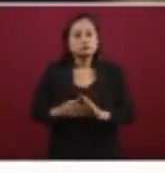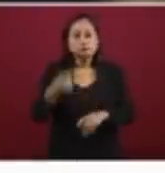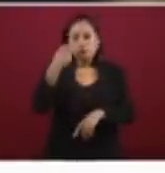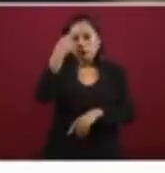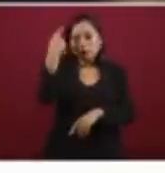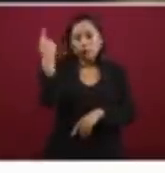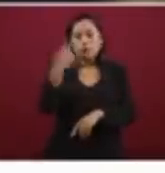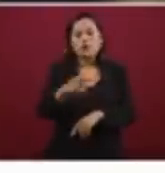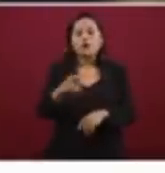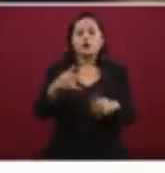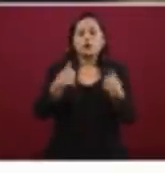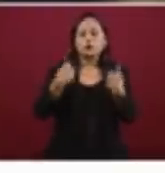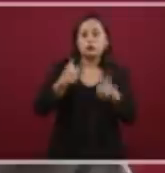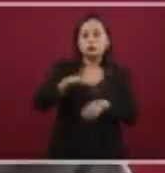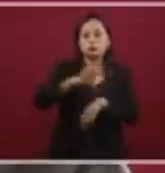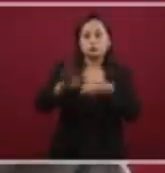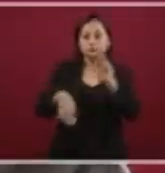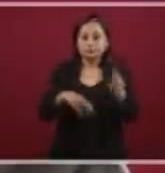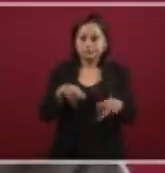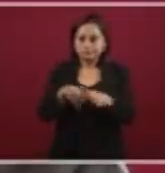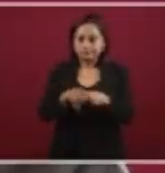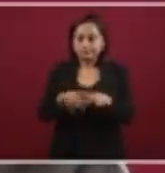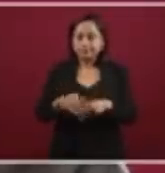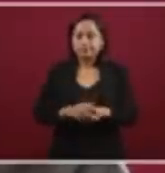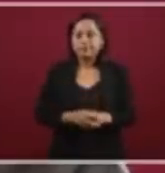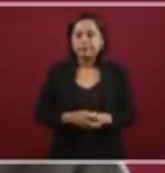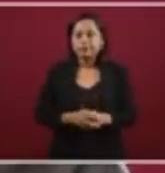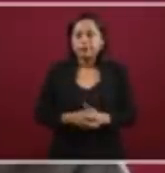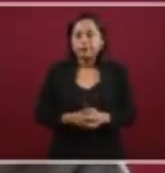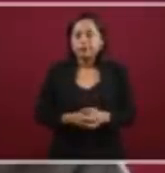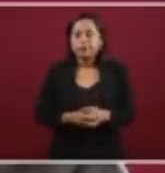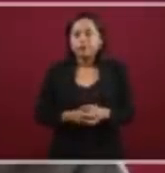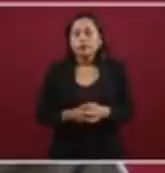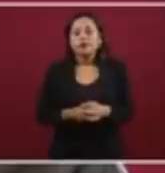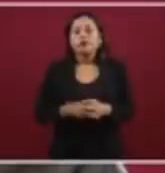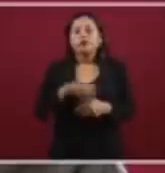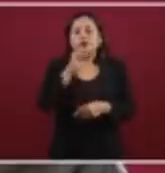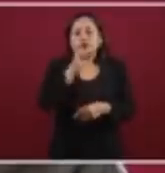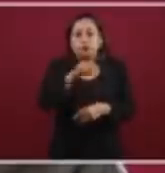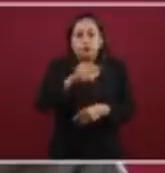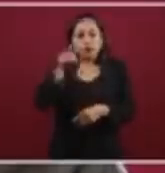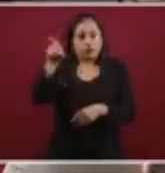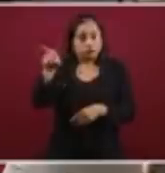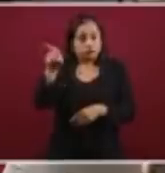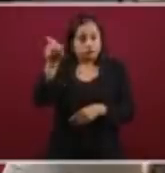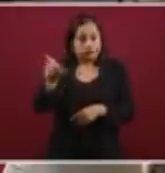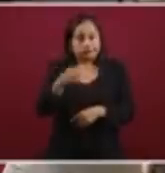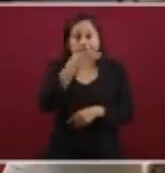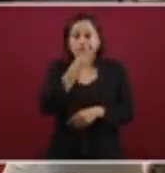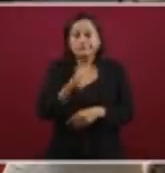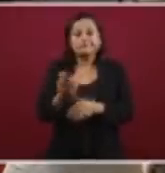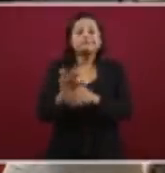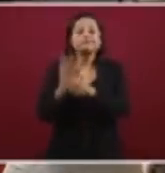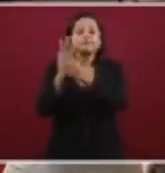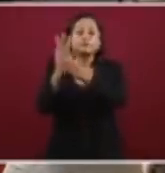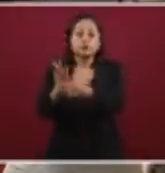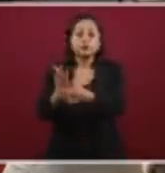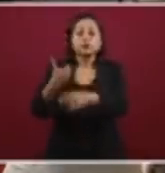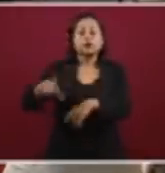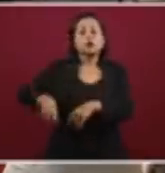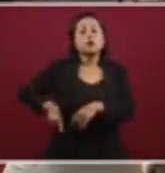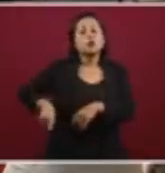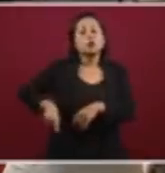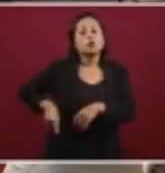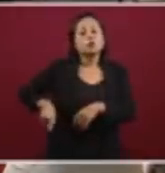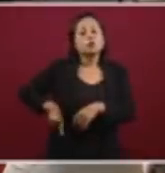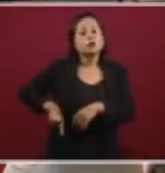sin embargo la él plantea que el gobierno tendría que dar la seguridad para